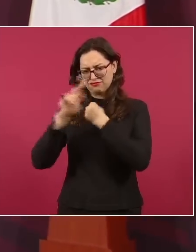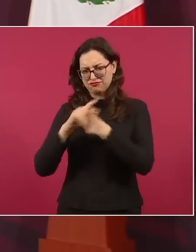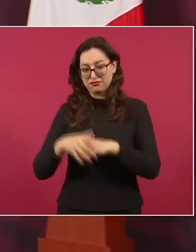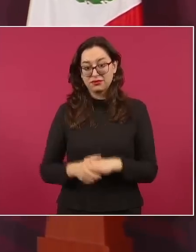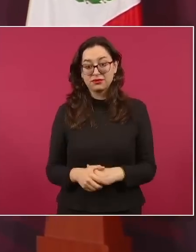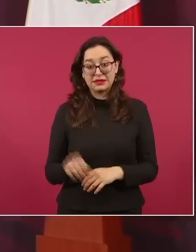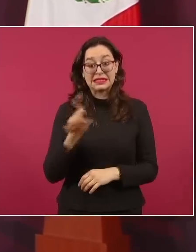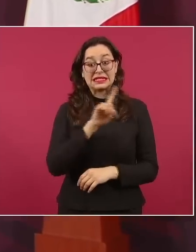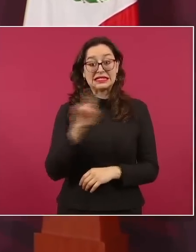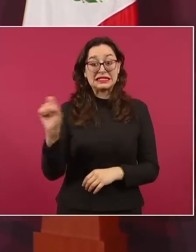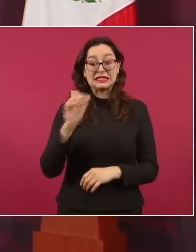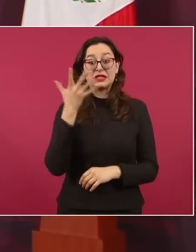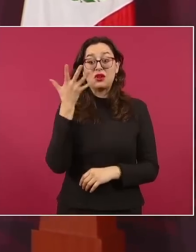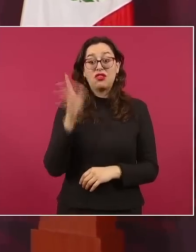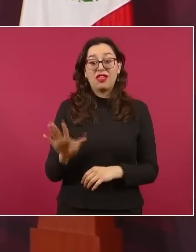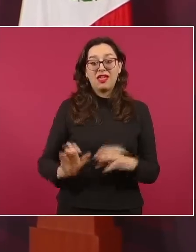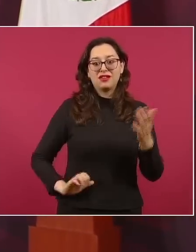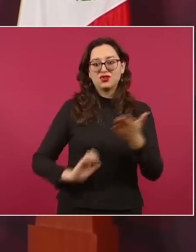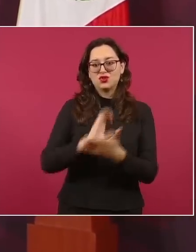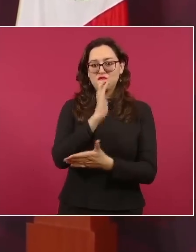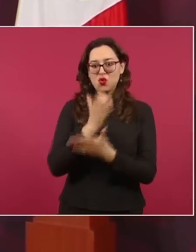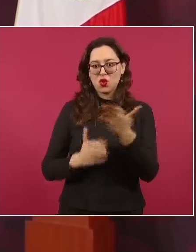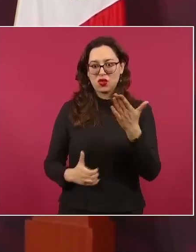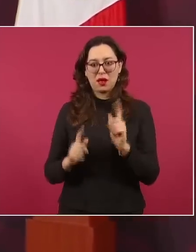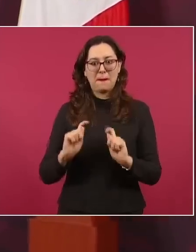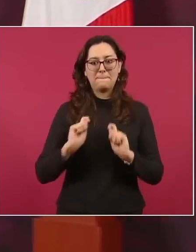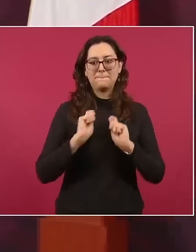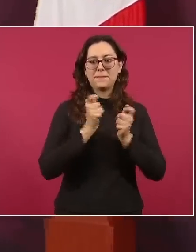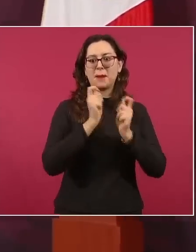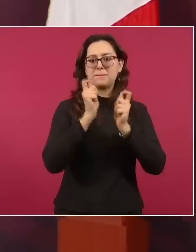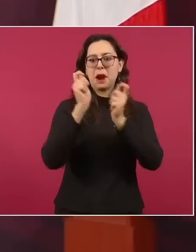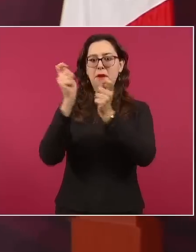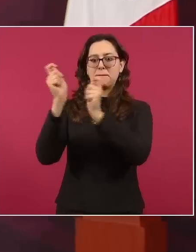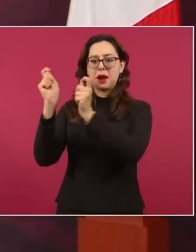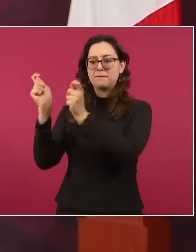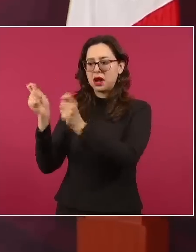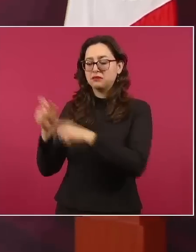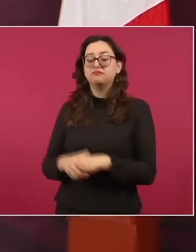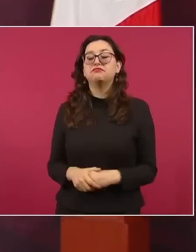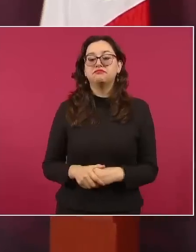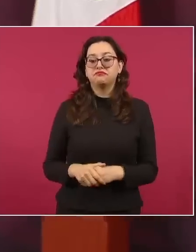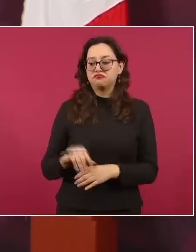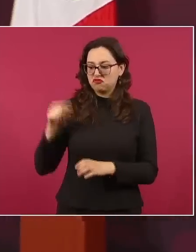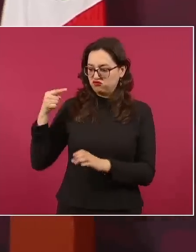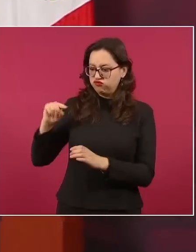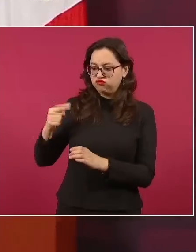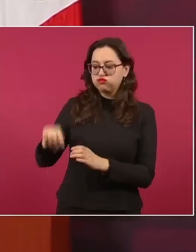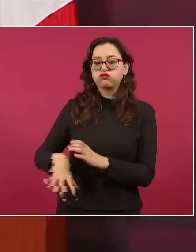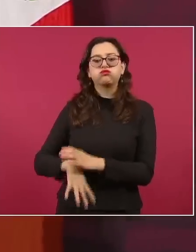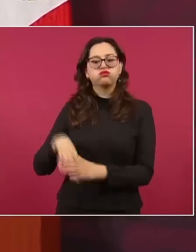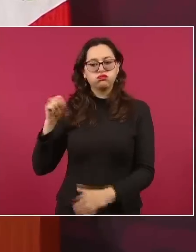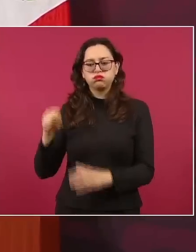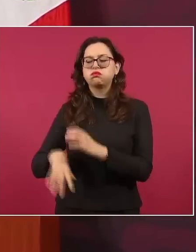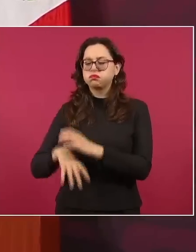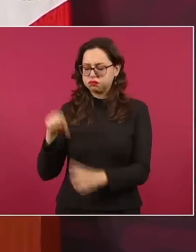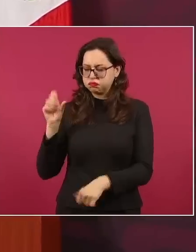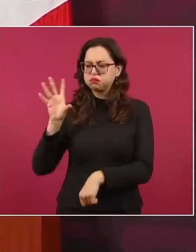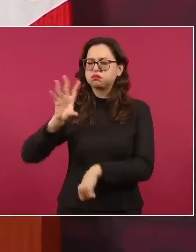110 contratos para explorar y explotar el